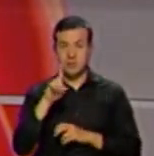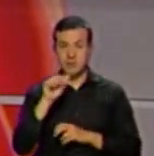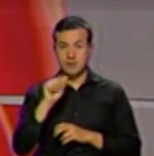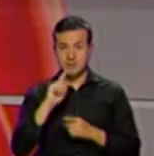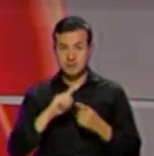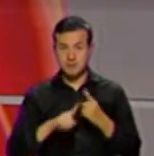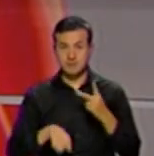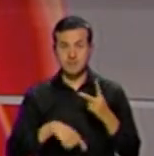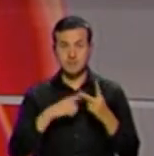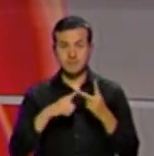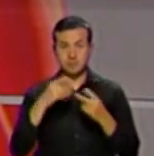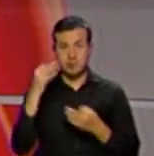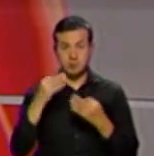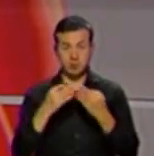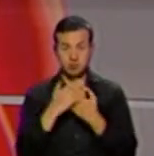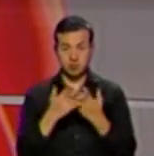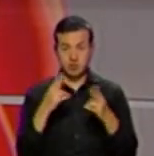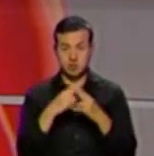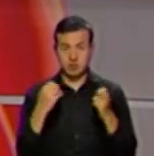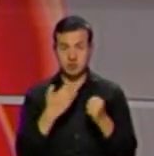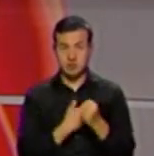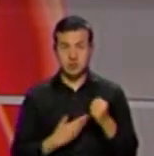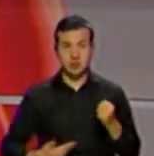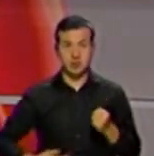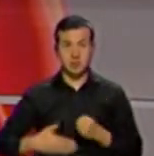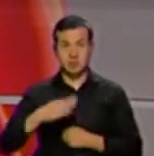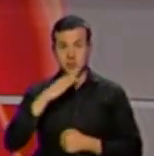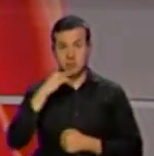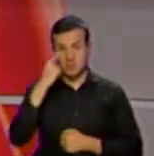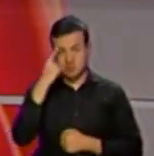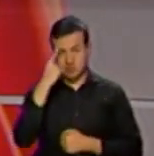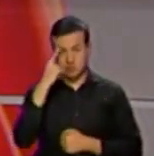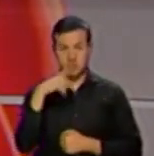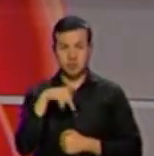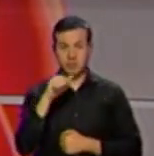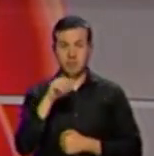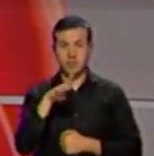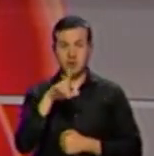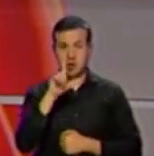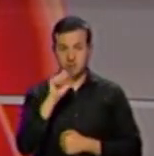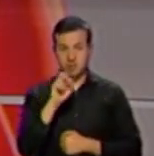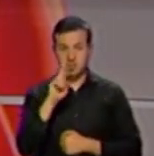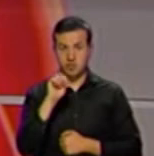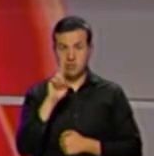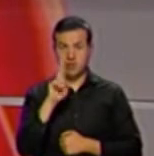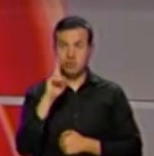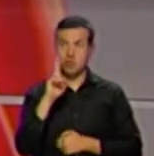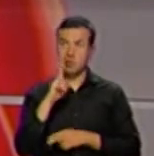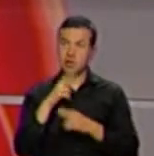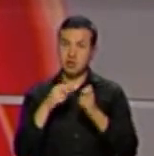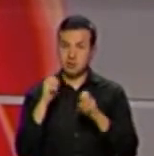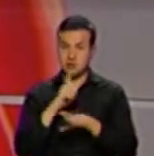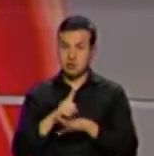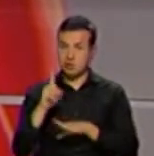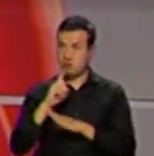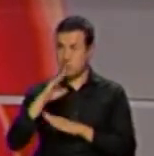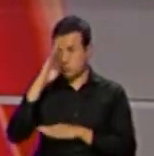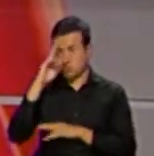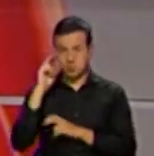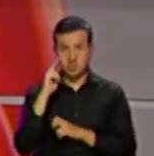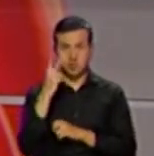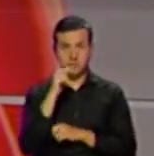el llamamiento a juicio al expresidente Rafael Correa, a Pablo Romero, exdirector de la SENAIN, y a dos agentes